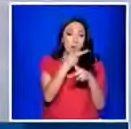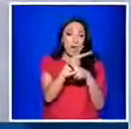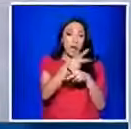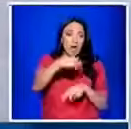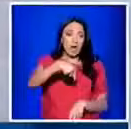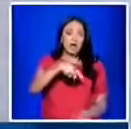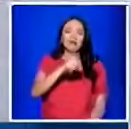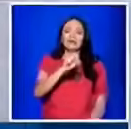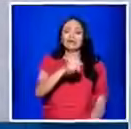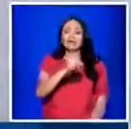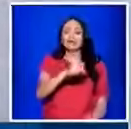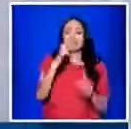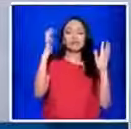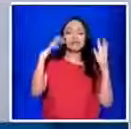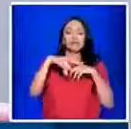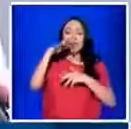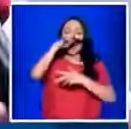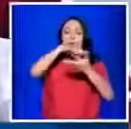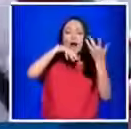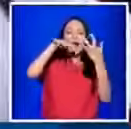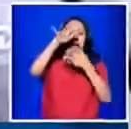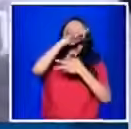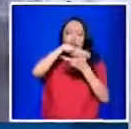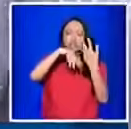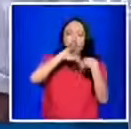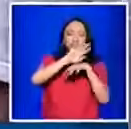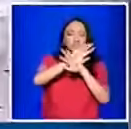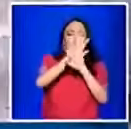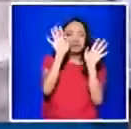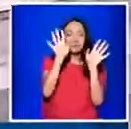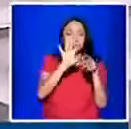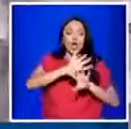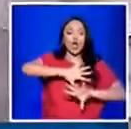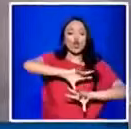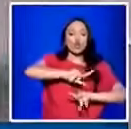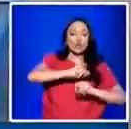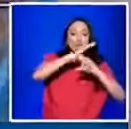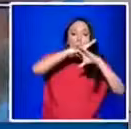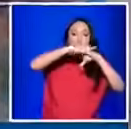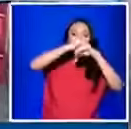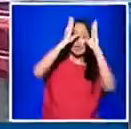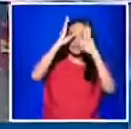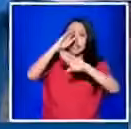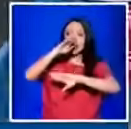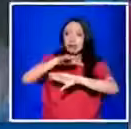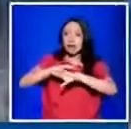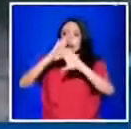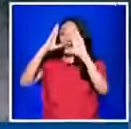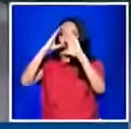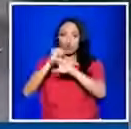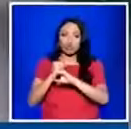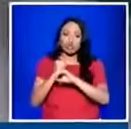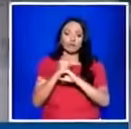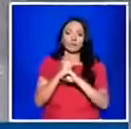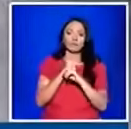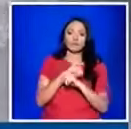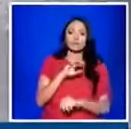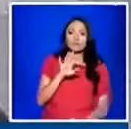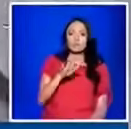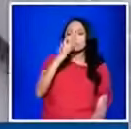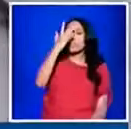es aquí un total caos. Se roban de mañana, tarde y noche. Se han dado a robar. ¿Por